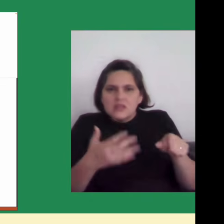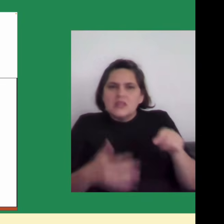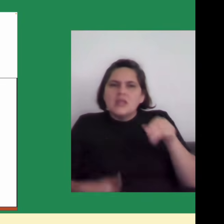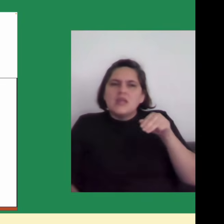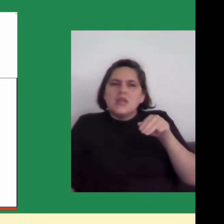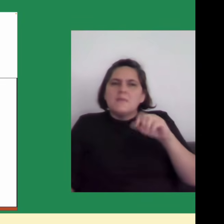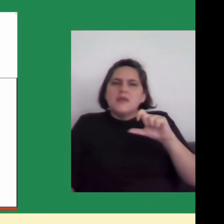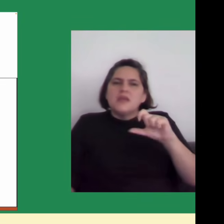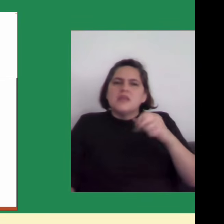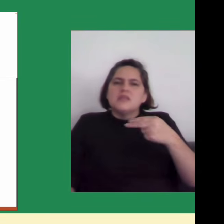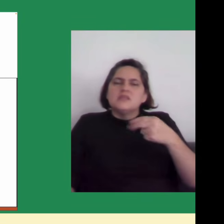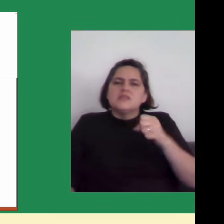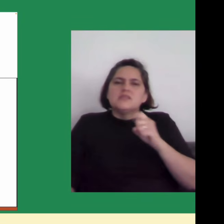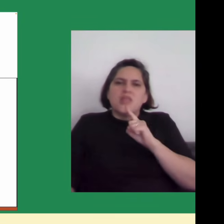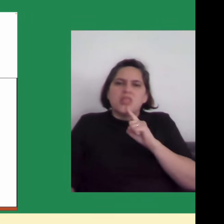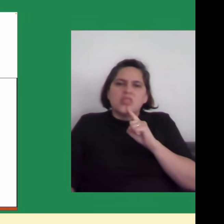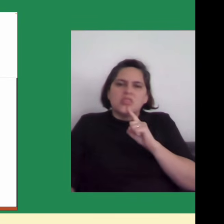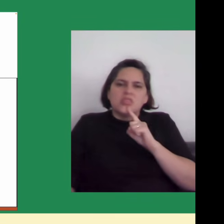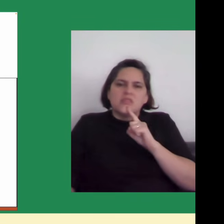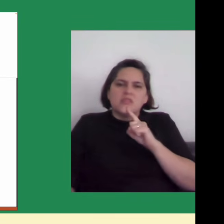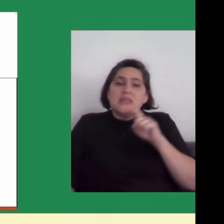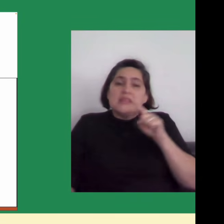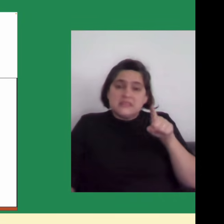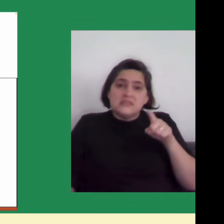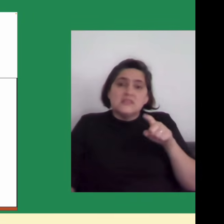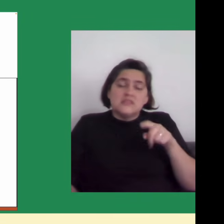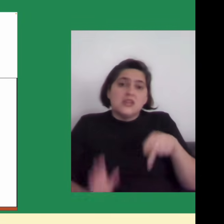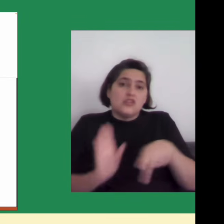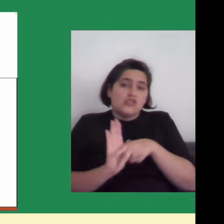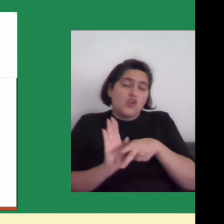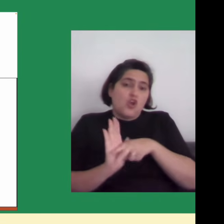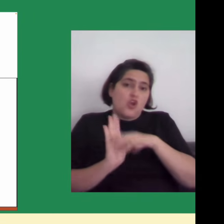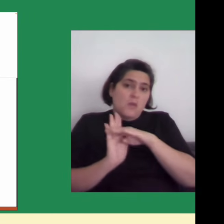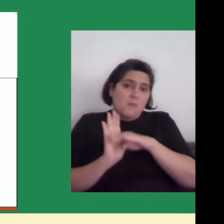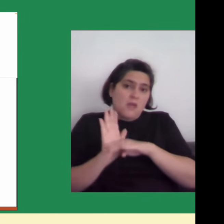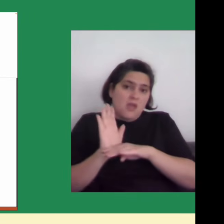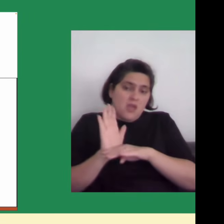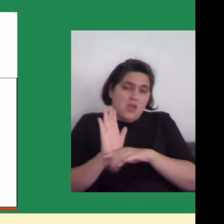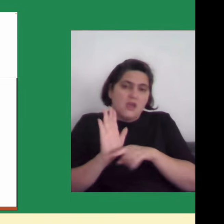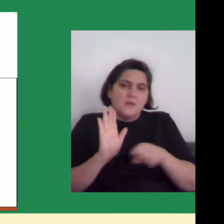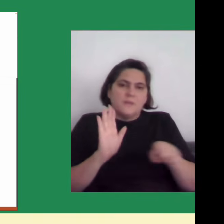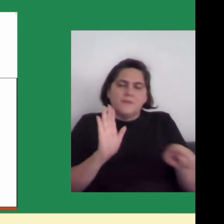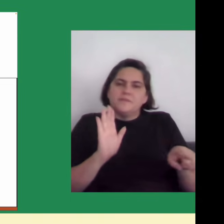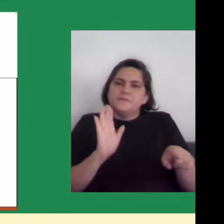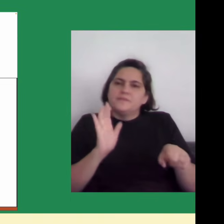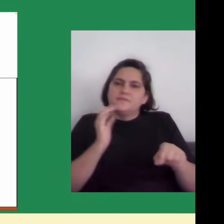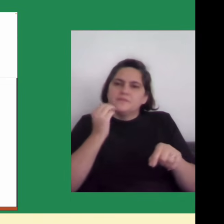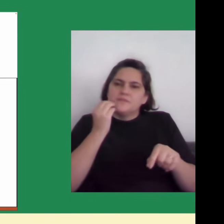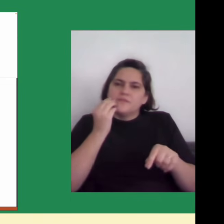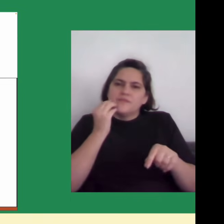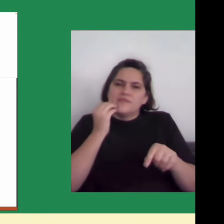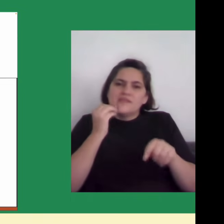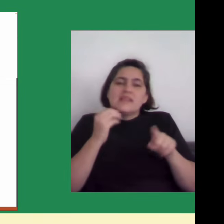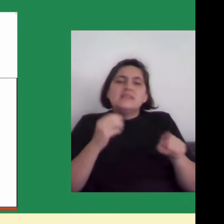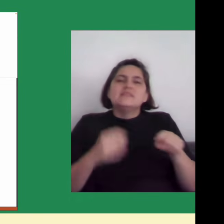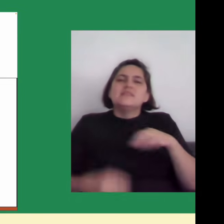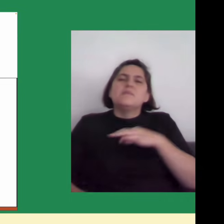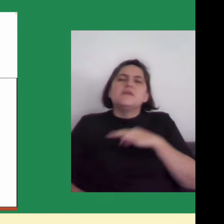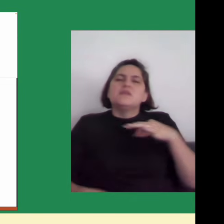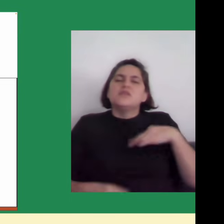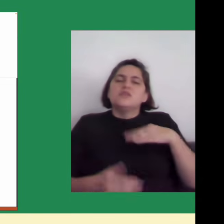¿ya? Esta es la norma técnica que está en la página de MinSal. Aquí están